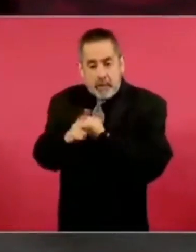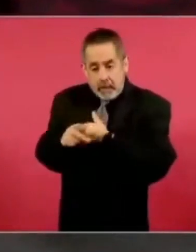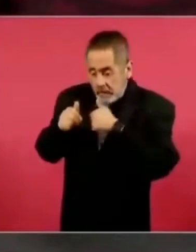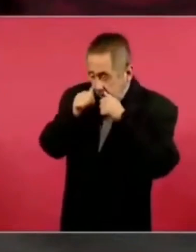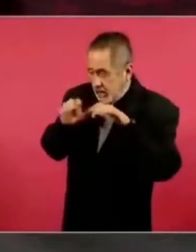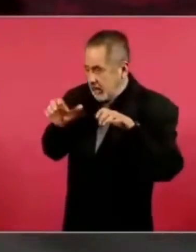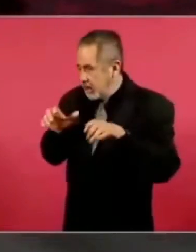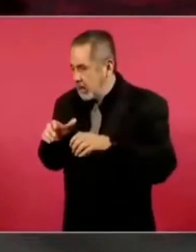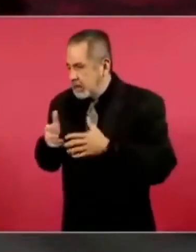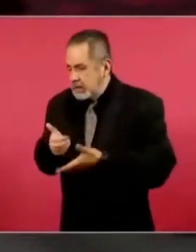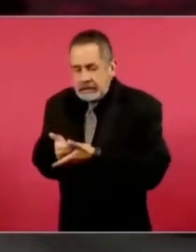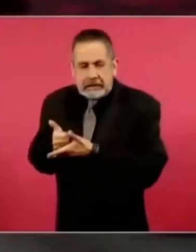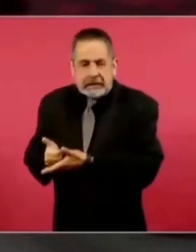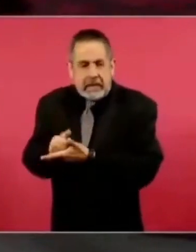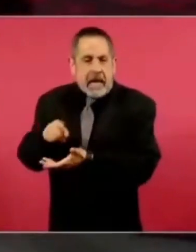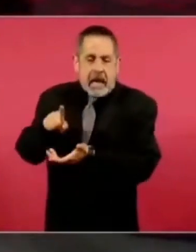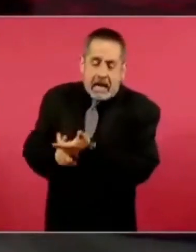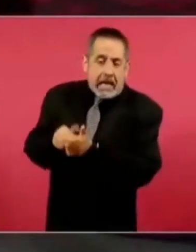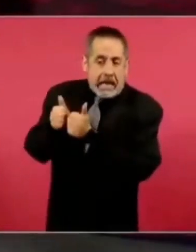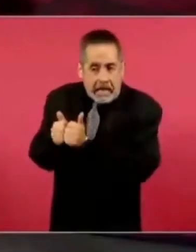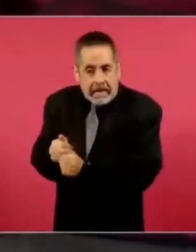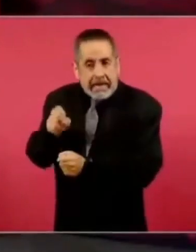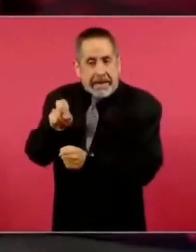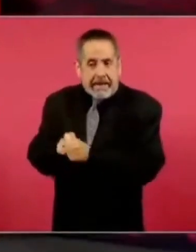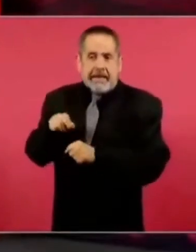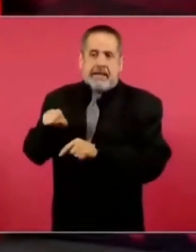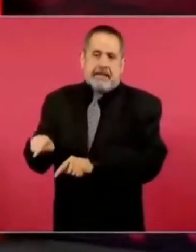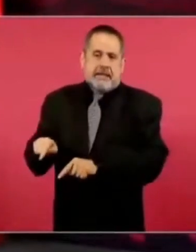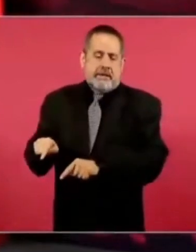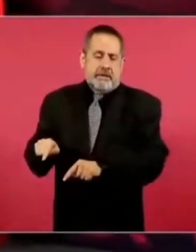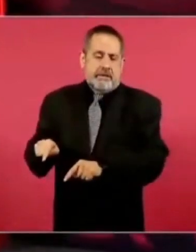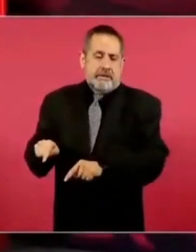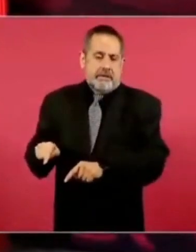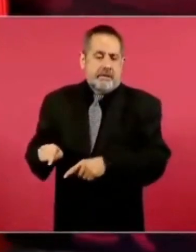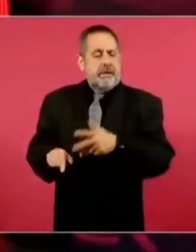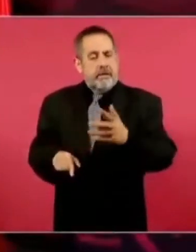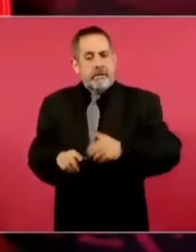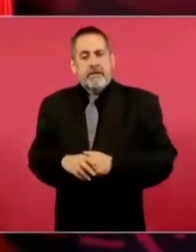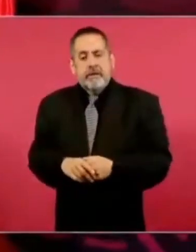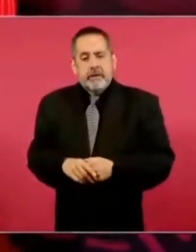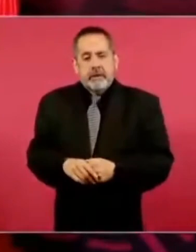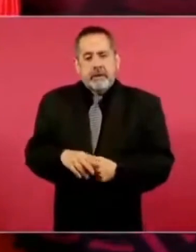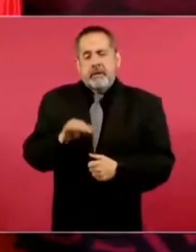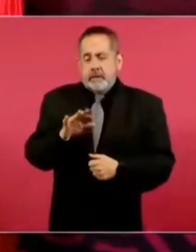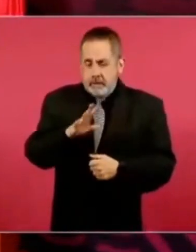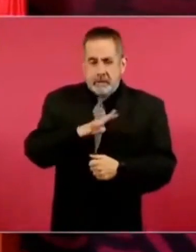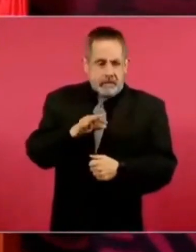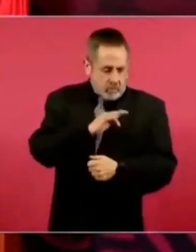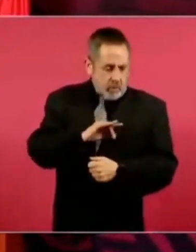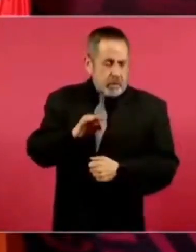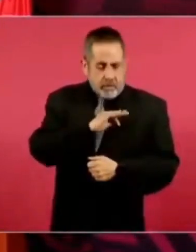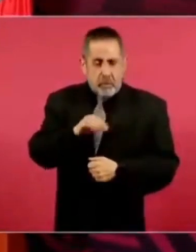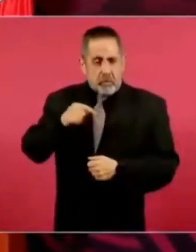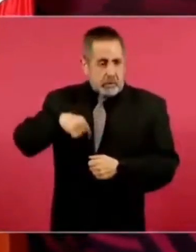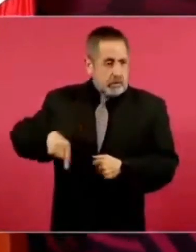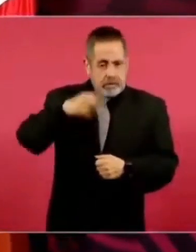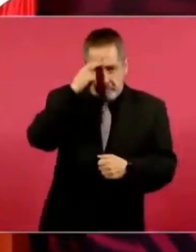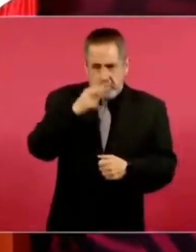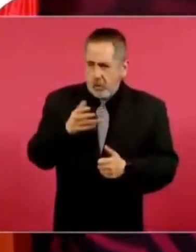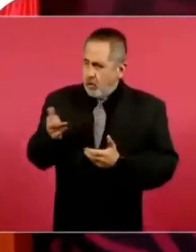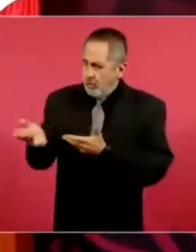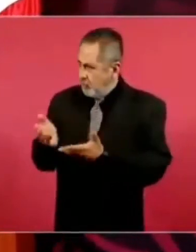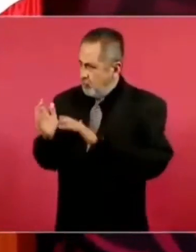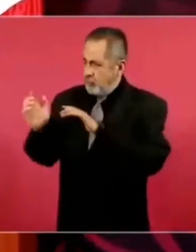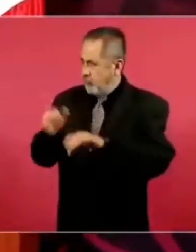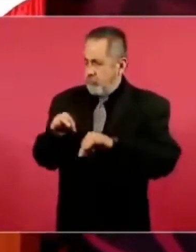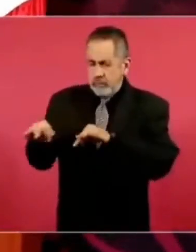las causas. Sí. De todas maneras, sí tenemos posibilidad nosotros de ofrecer